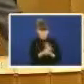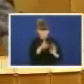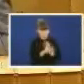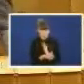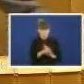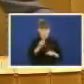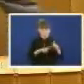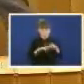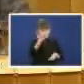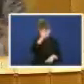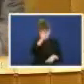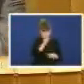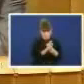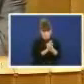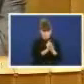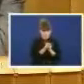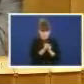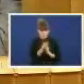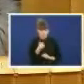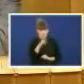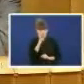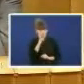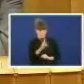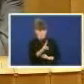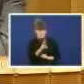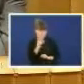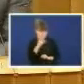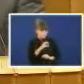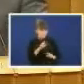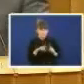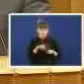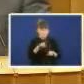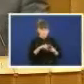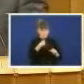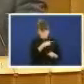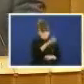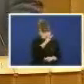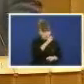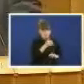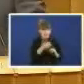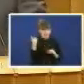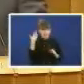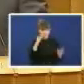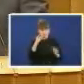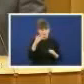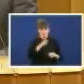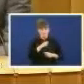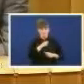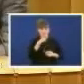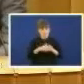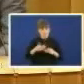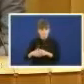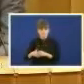posicións que eu consideraba ultramontanas que no seu momento limitaron sin ninguna duda a súa capacidade para chegar